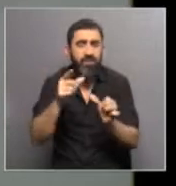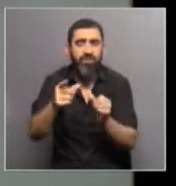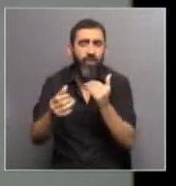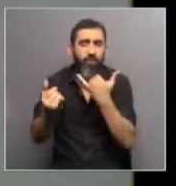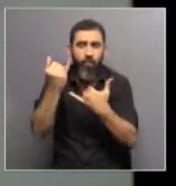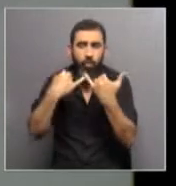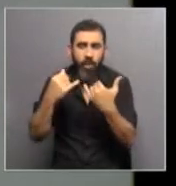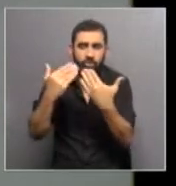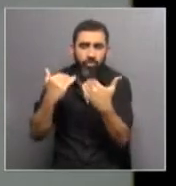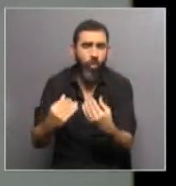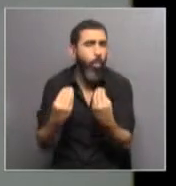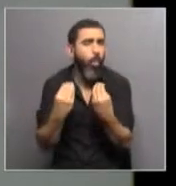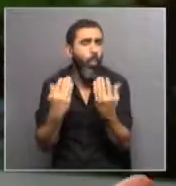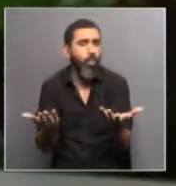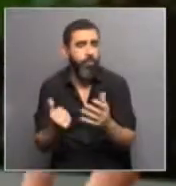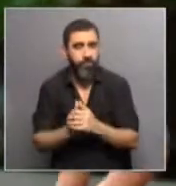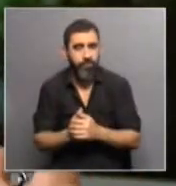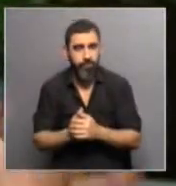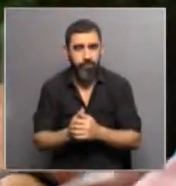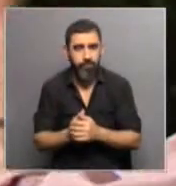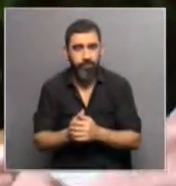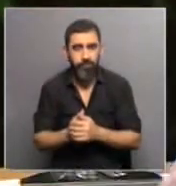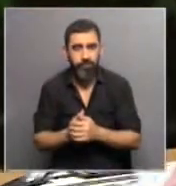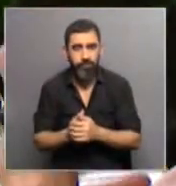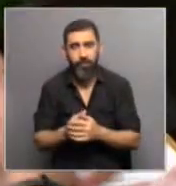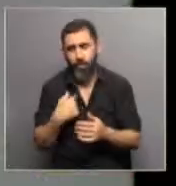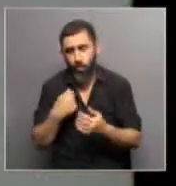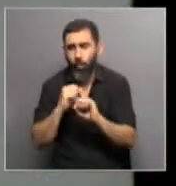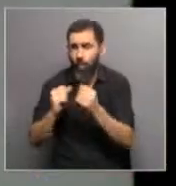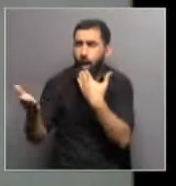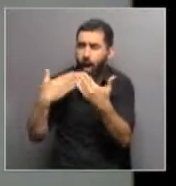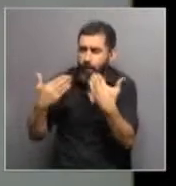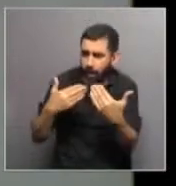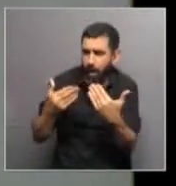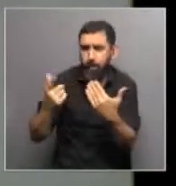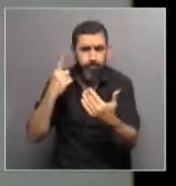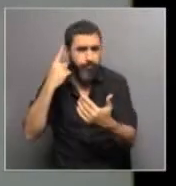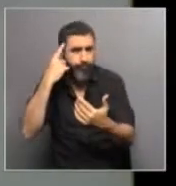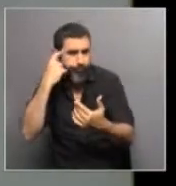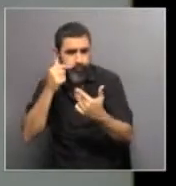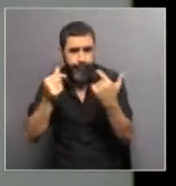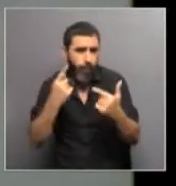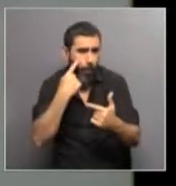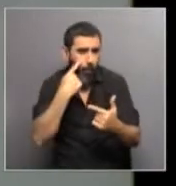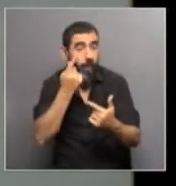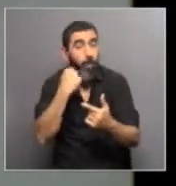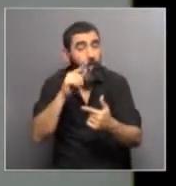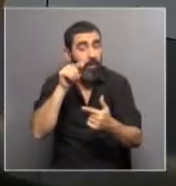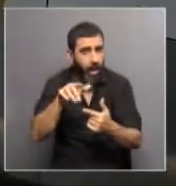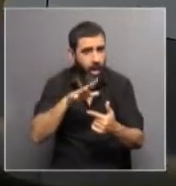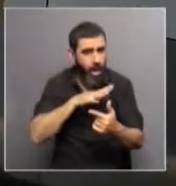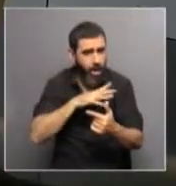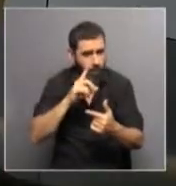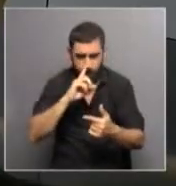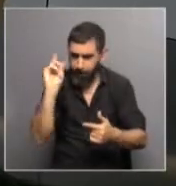al predio, ¿no? Porque en definitiva una cosa es verlo o conversarlo en un lugar experimental. Ajá. Y otra cosa, a mí me parece que baja bastante